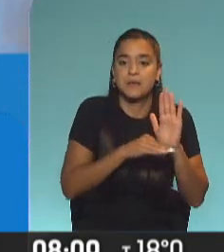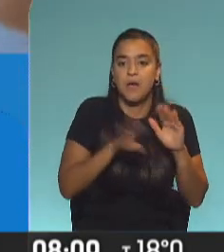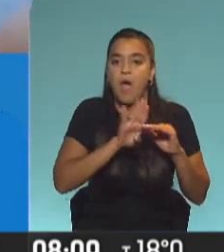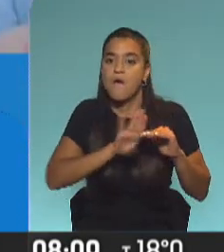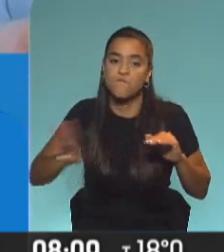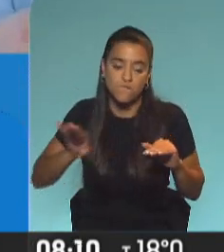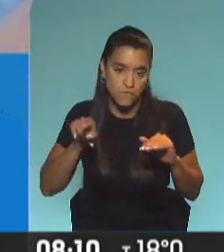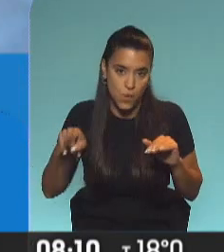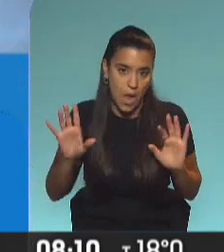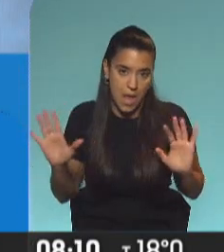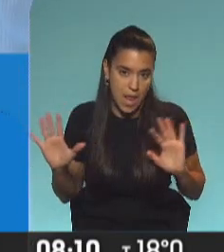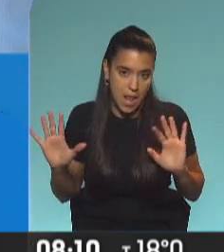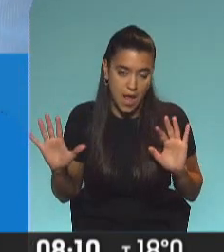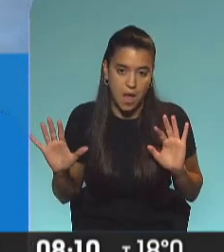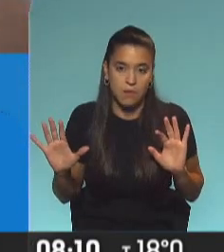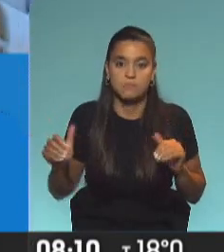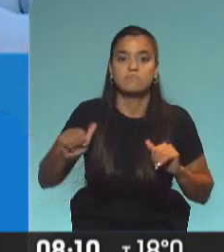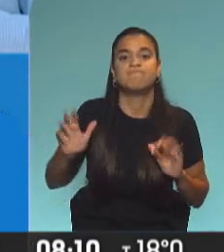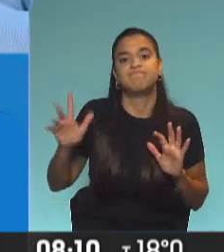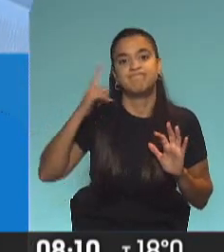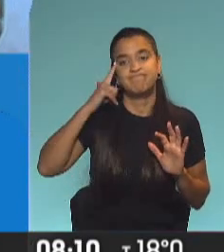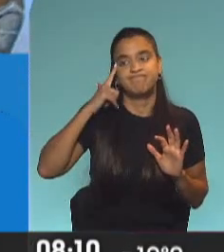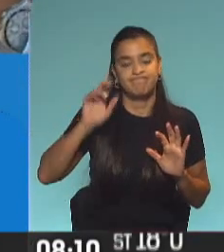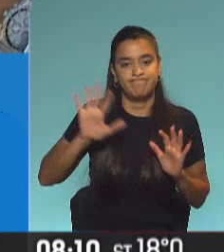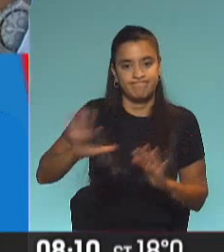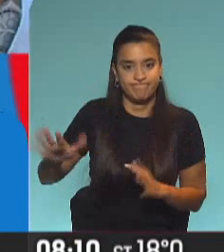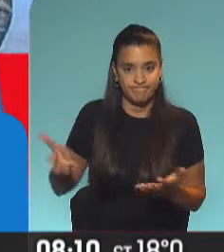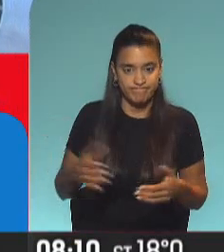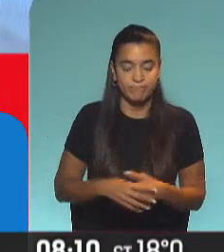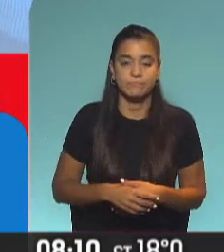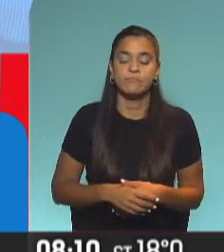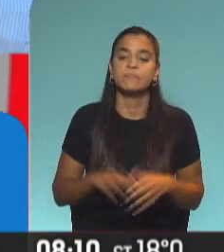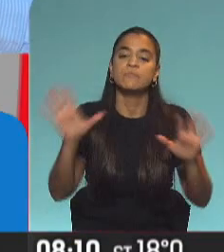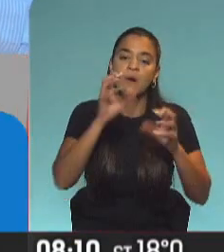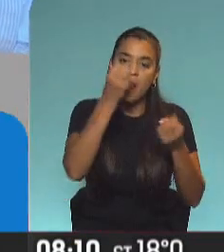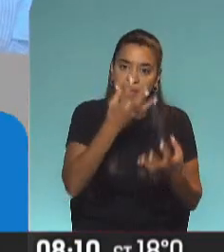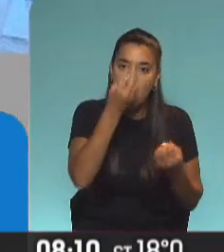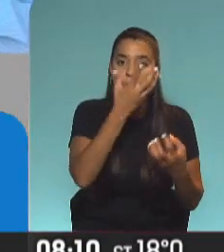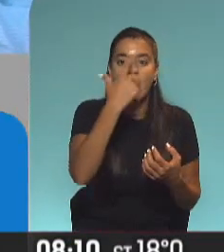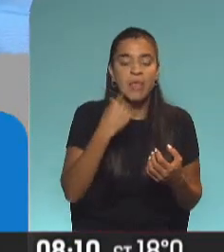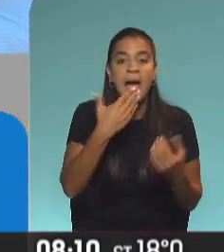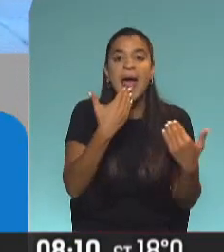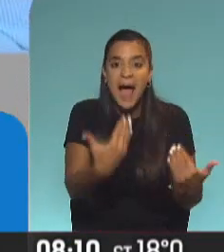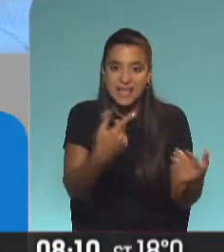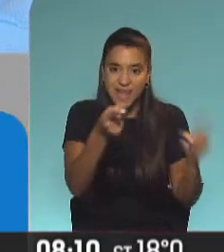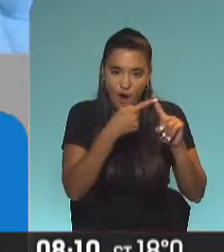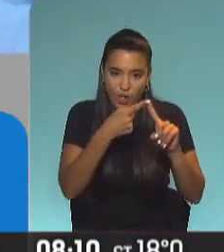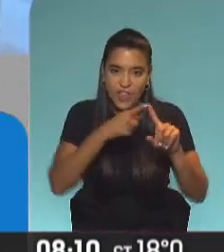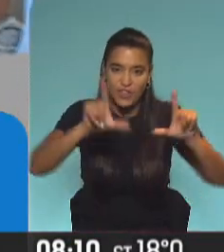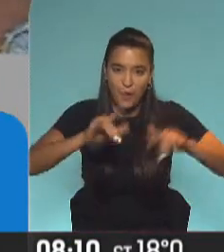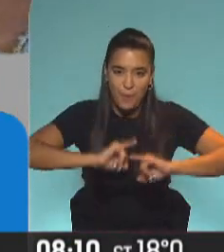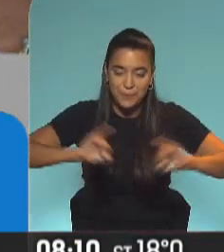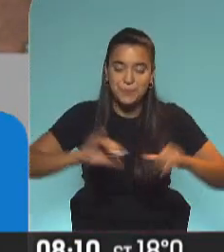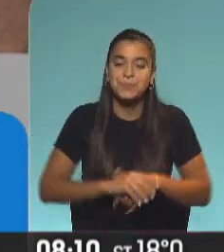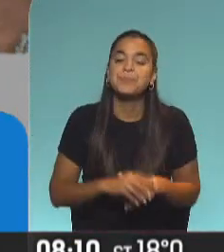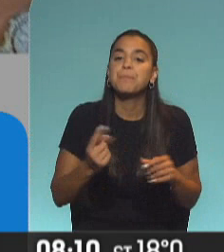fuera de lo que sería esperable, digamos, ¿no? Doctor, ¿qué tal? Muy buen día. Gracias por este contacto. Consultarle, en